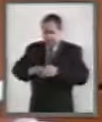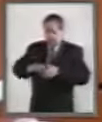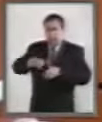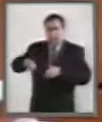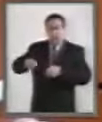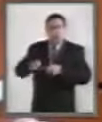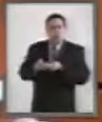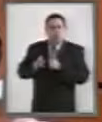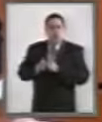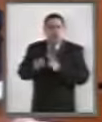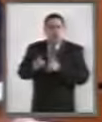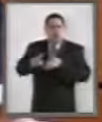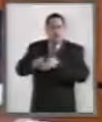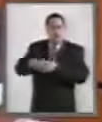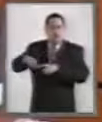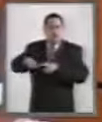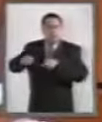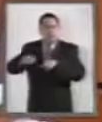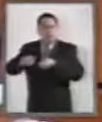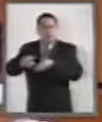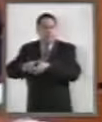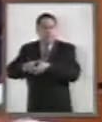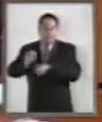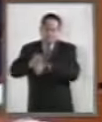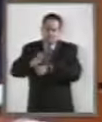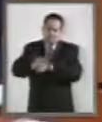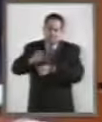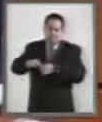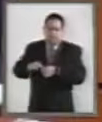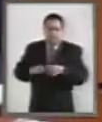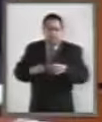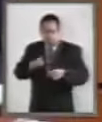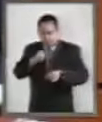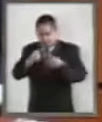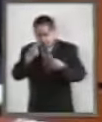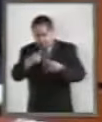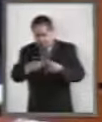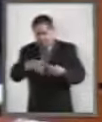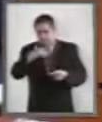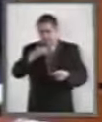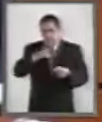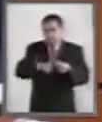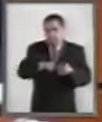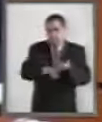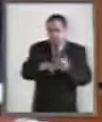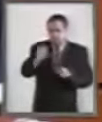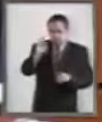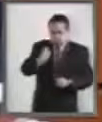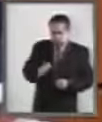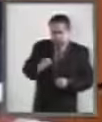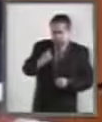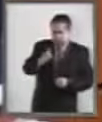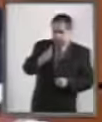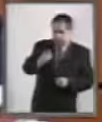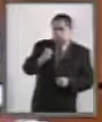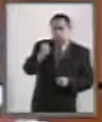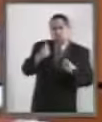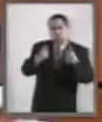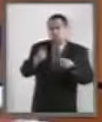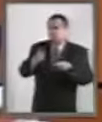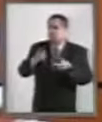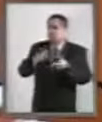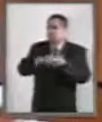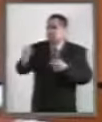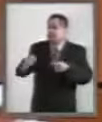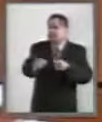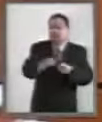oligarquía. Además de la corrupción, que ya vamos a ver que seguramente el PRI va a meter a la cárcel a algunos gobernadores, y el PAN